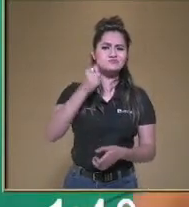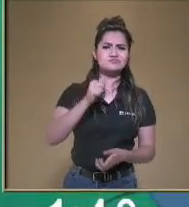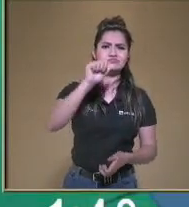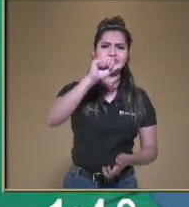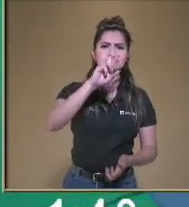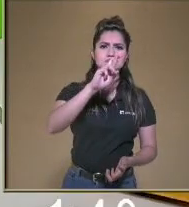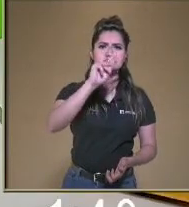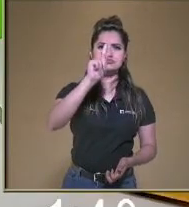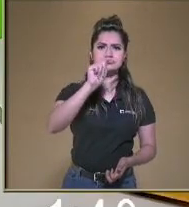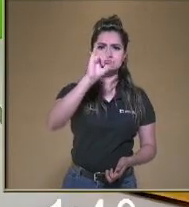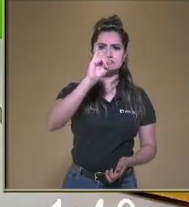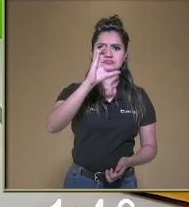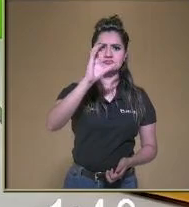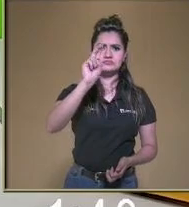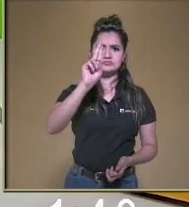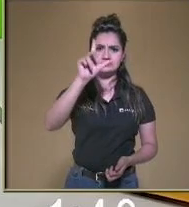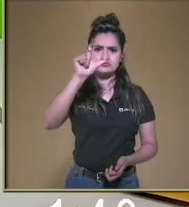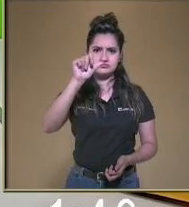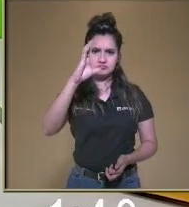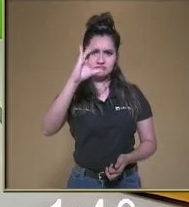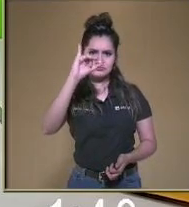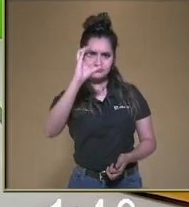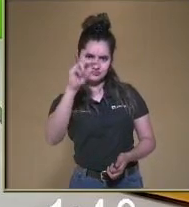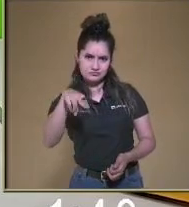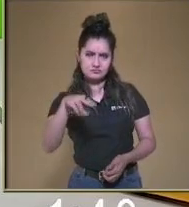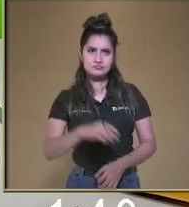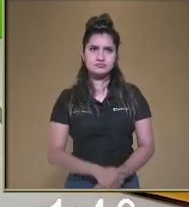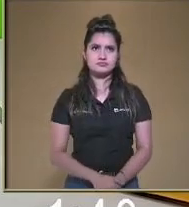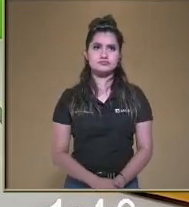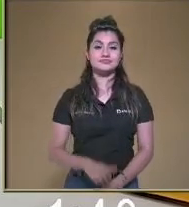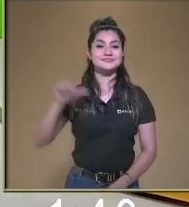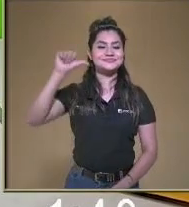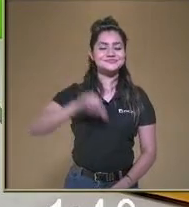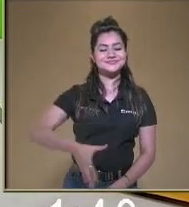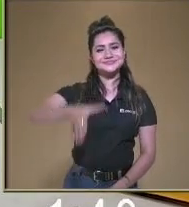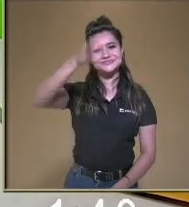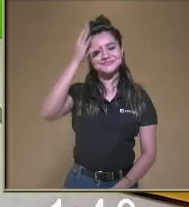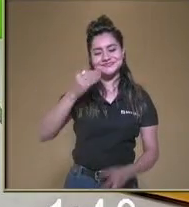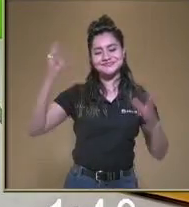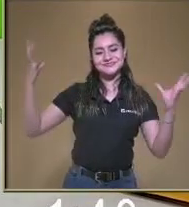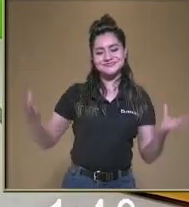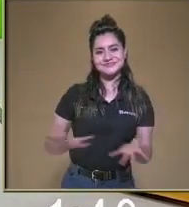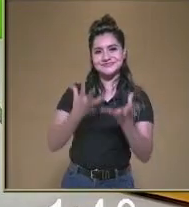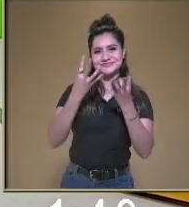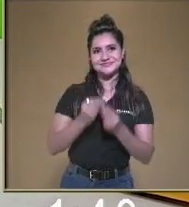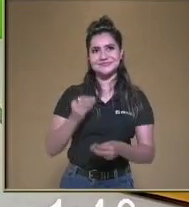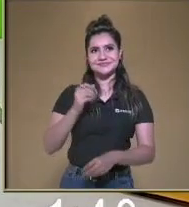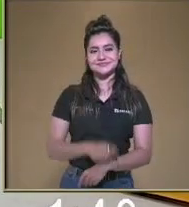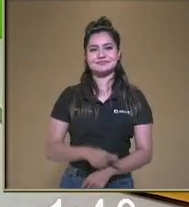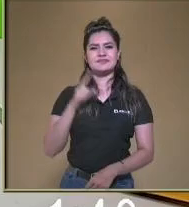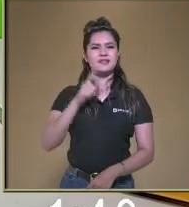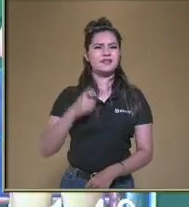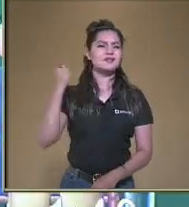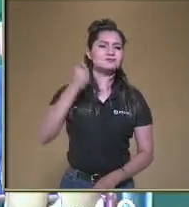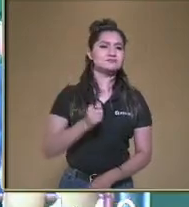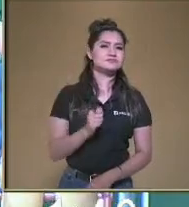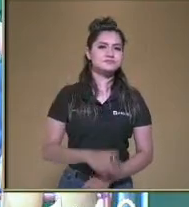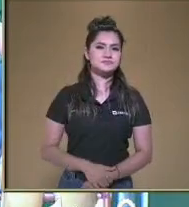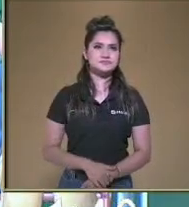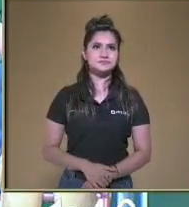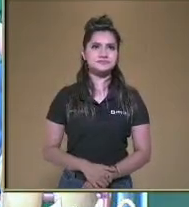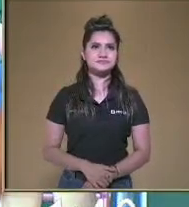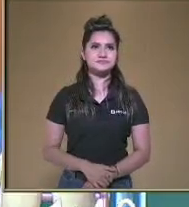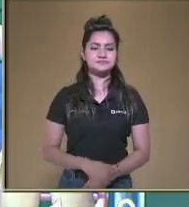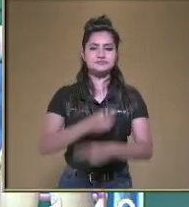Ay, niño, qué barbaridad. No sabes absolutamente nada, pero hoy vas a aprender junto con todos, ¿sí? Articulación viene siendo donde se junta